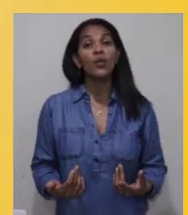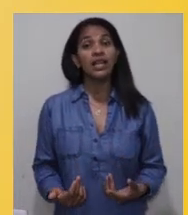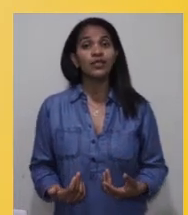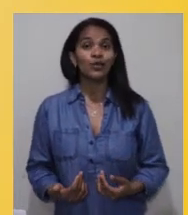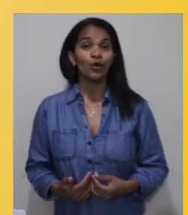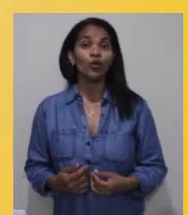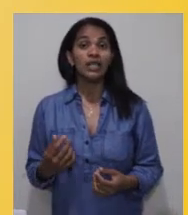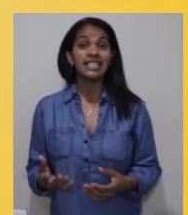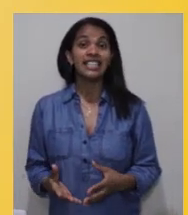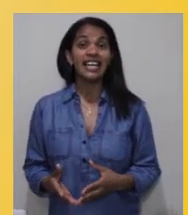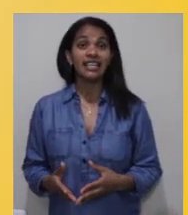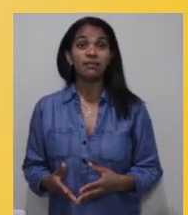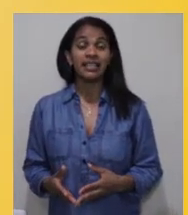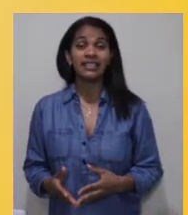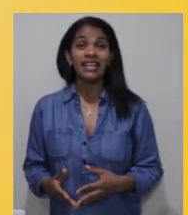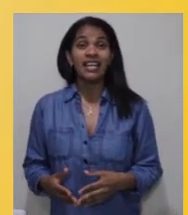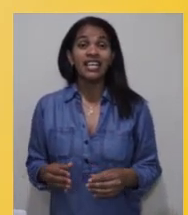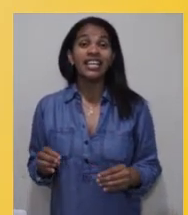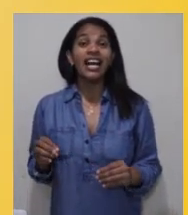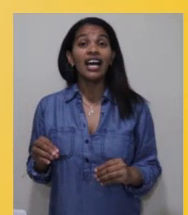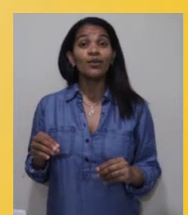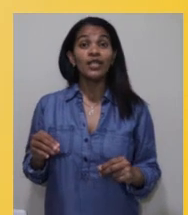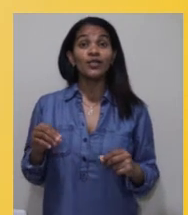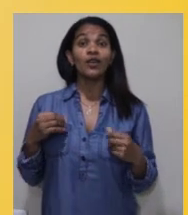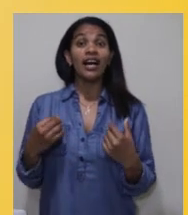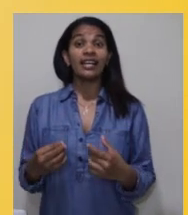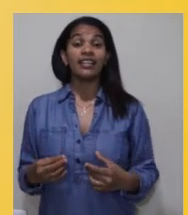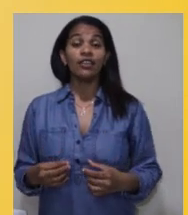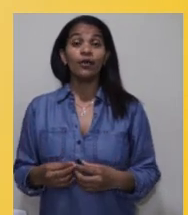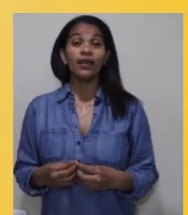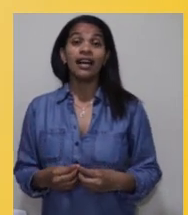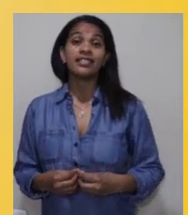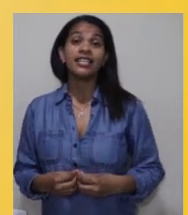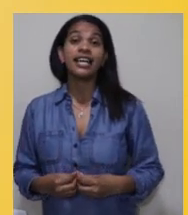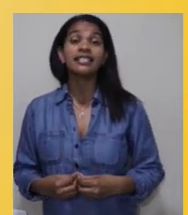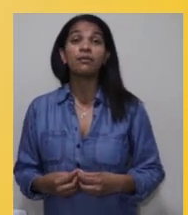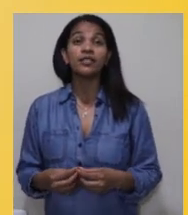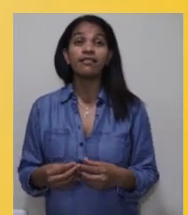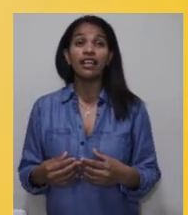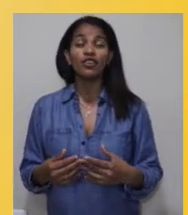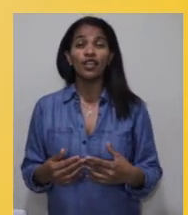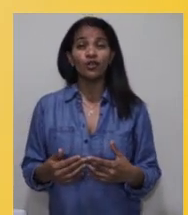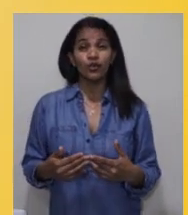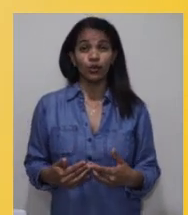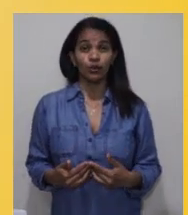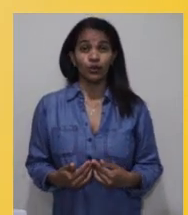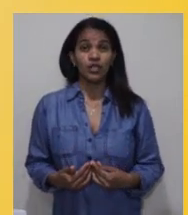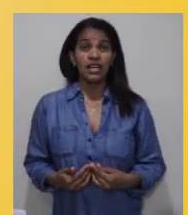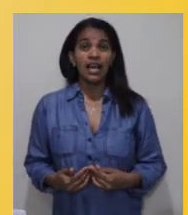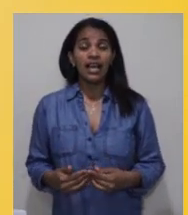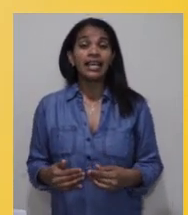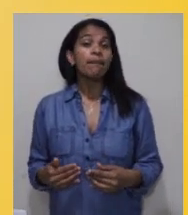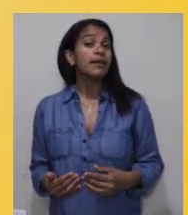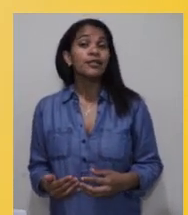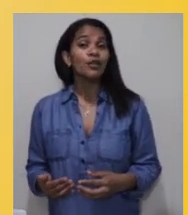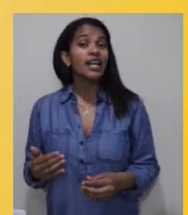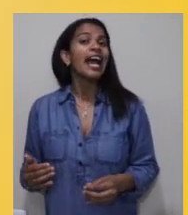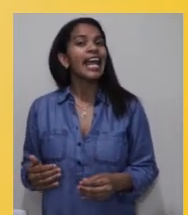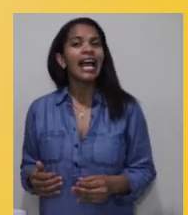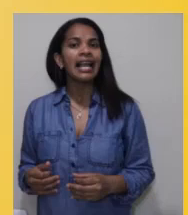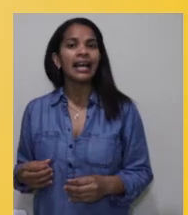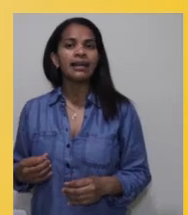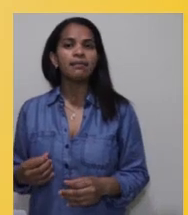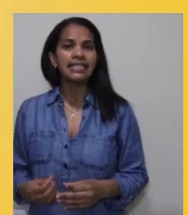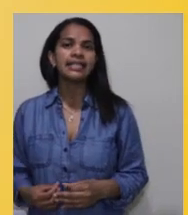es nuestro, no es de nadie más. Gira a nuestro alrededor, así que estamos hablando de nosotros. ¿Qué